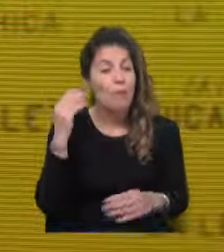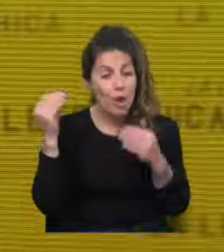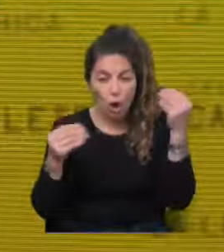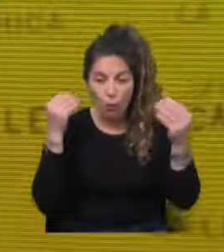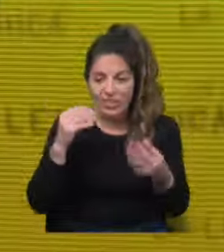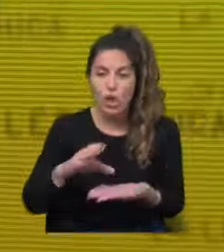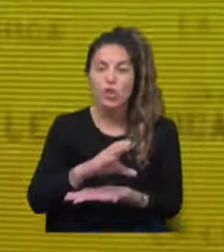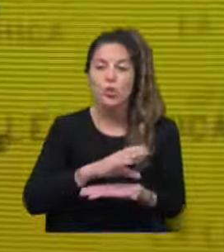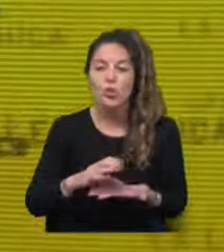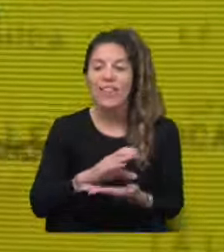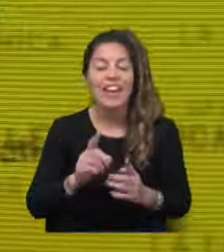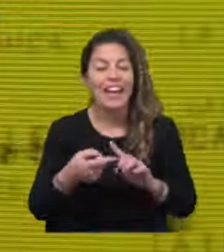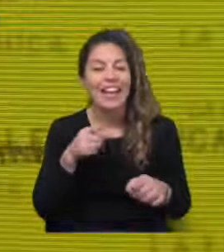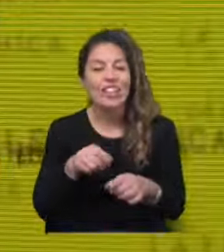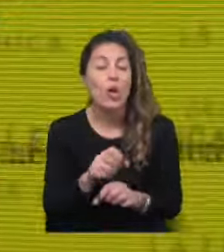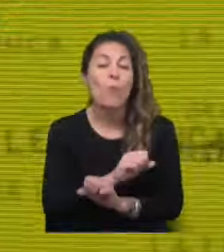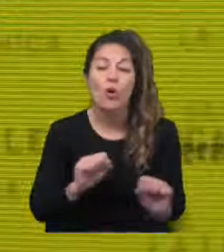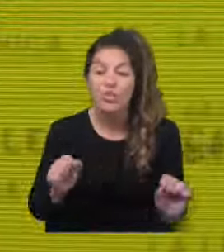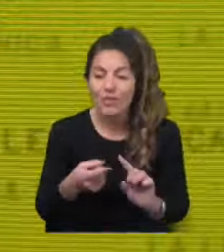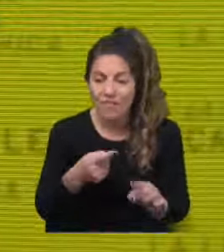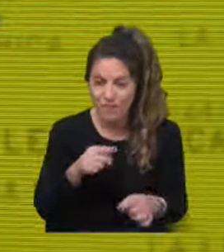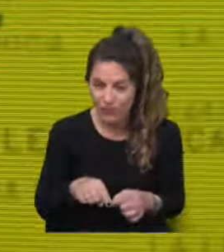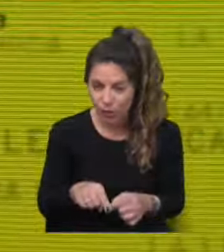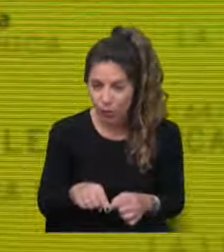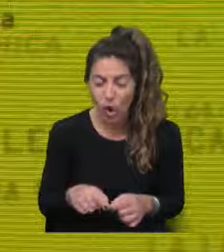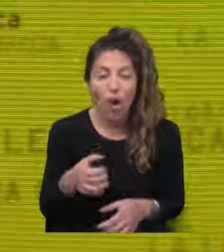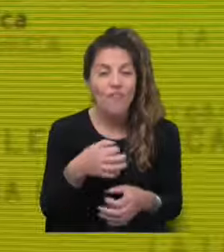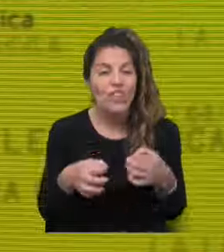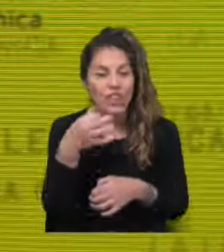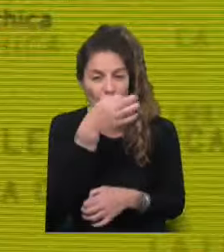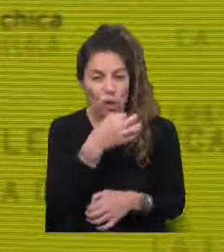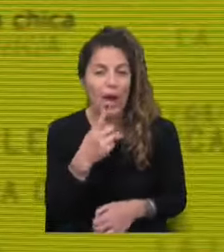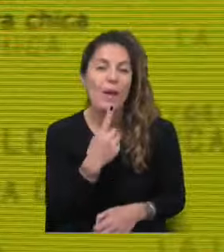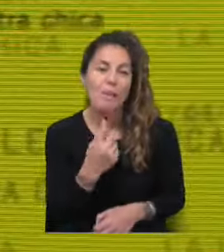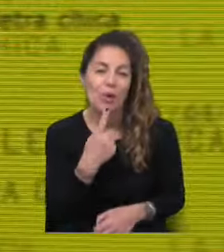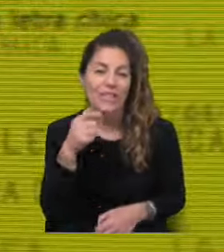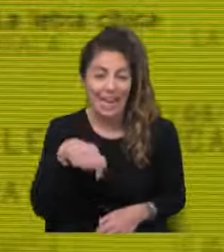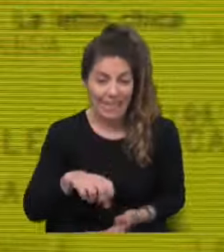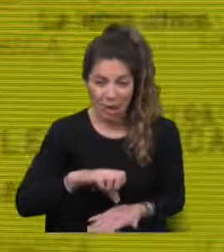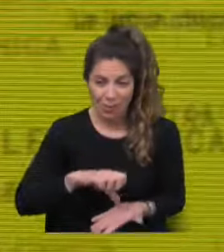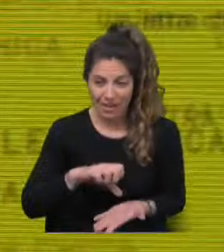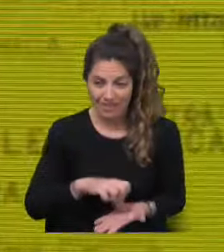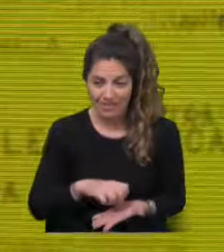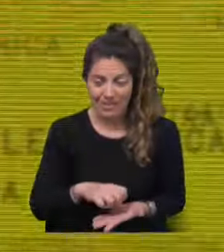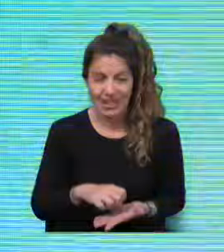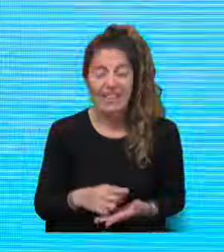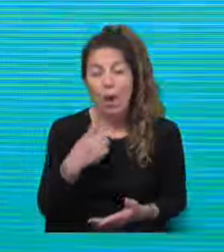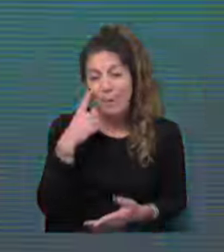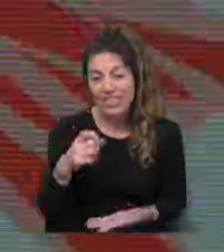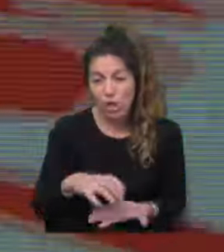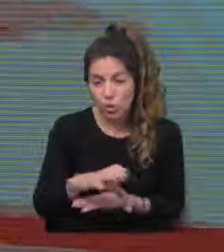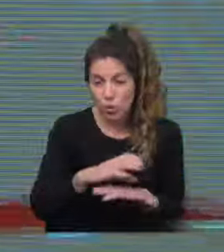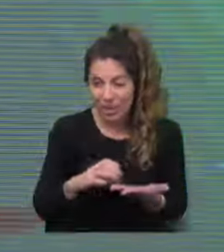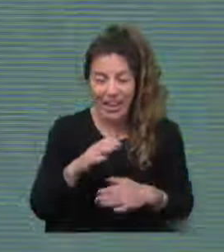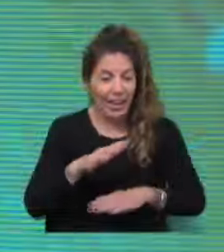preocupación ciudadana a propósito de posibles vínculos entre narcotráfico y política en nuestro país. Y de la percepción ciudadana